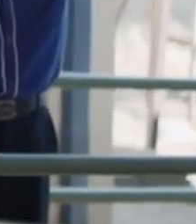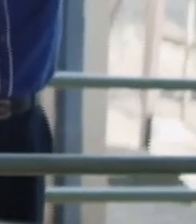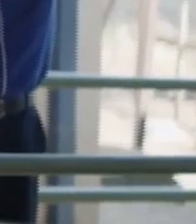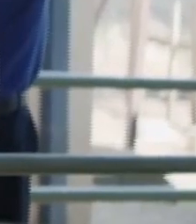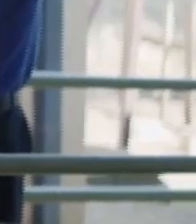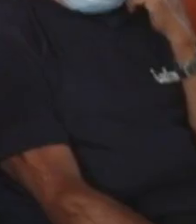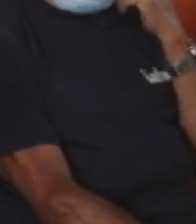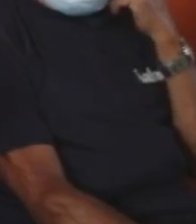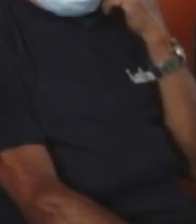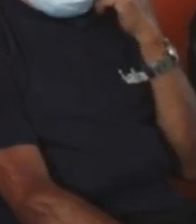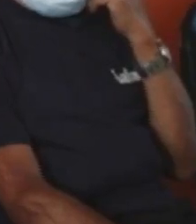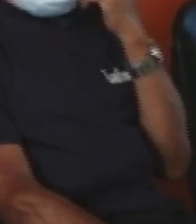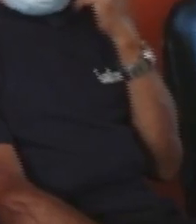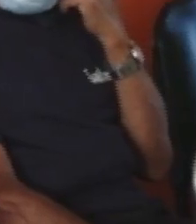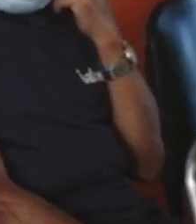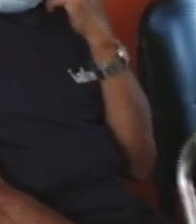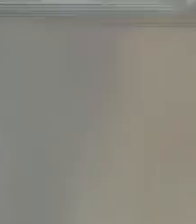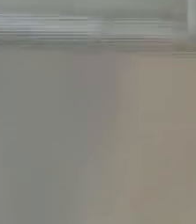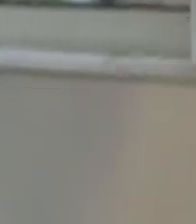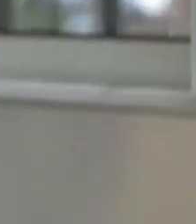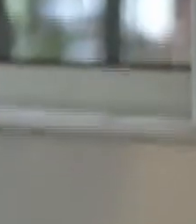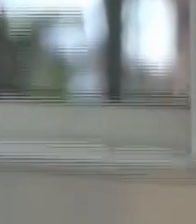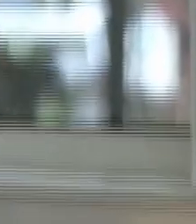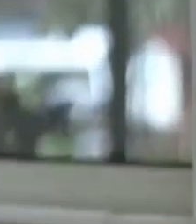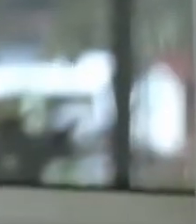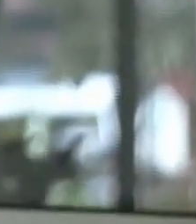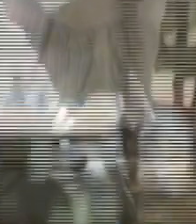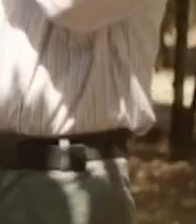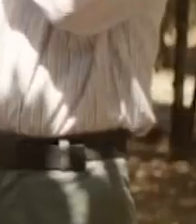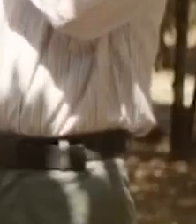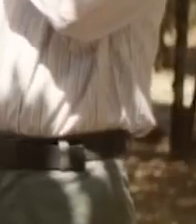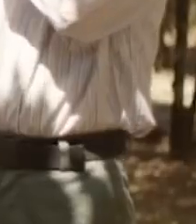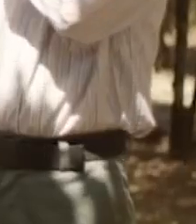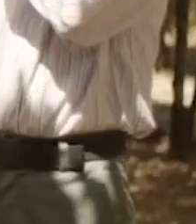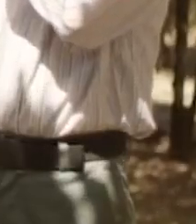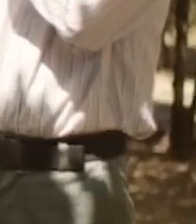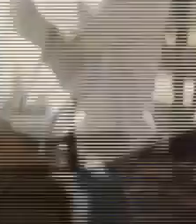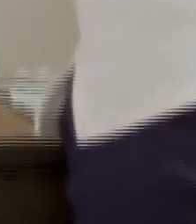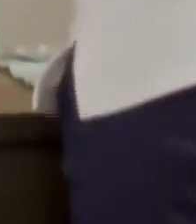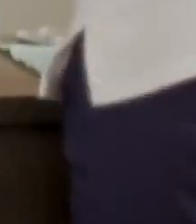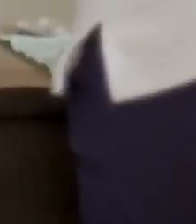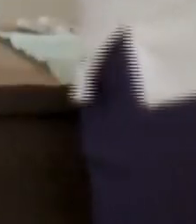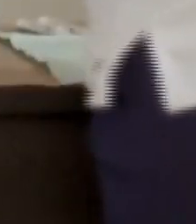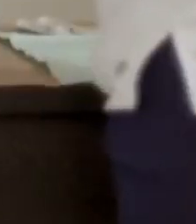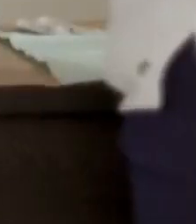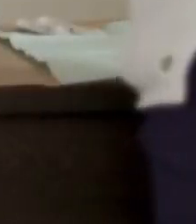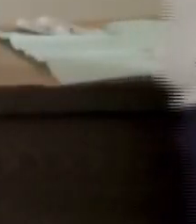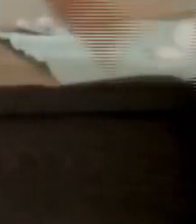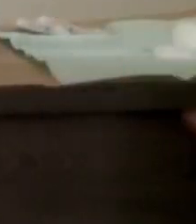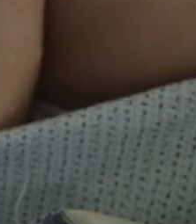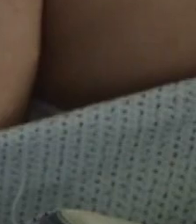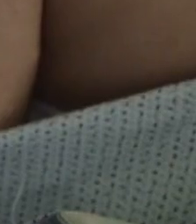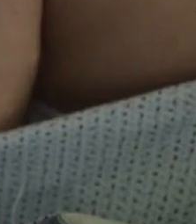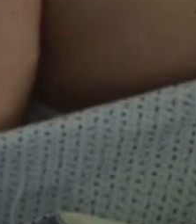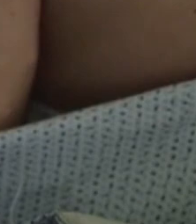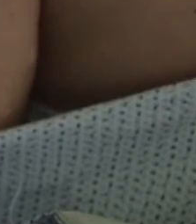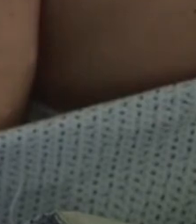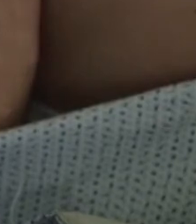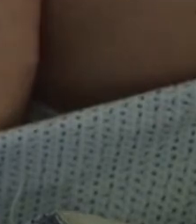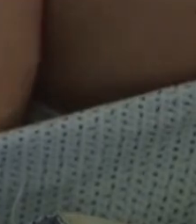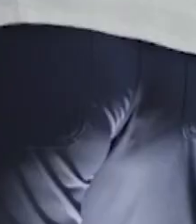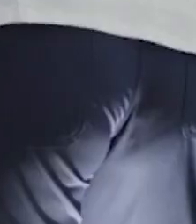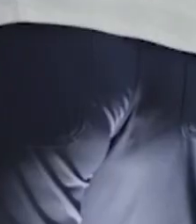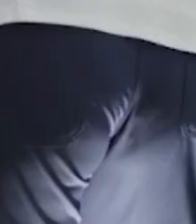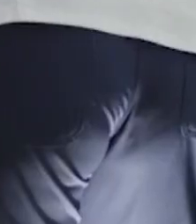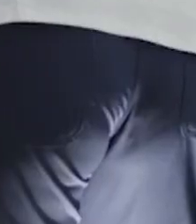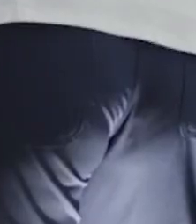La Junta de Protección Social lucha junto a organizaciones sociales contra el COVID-19. Gracias a la Junta, salvamos muchas